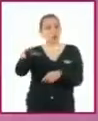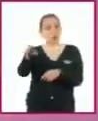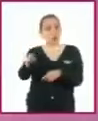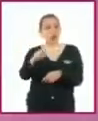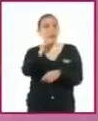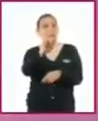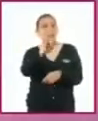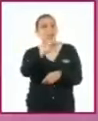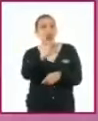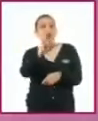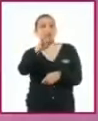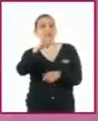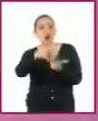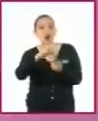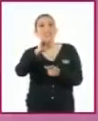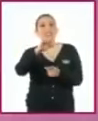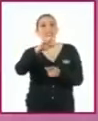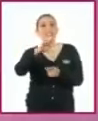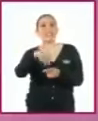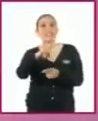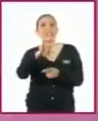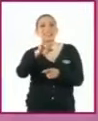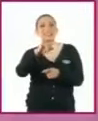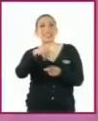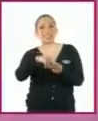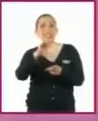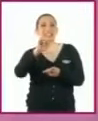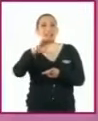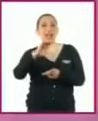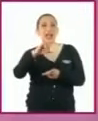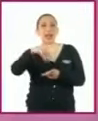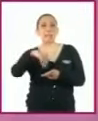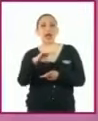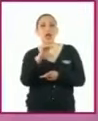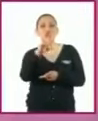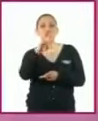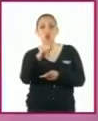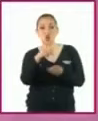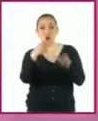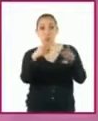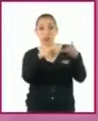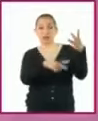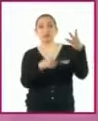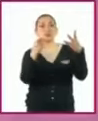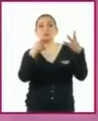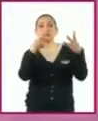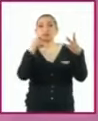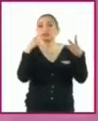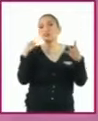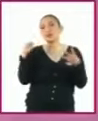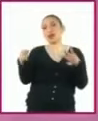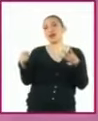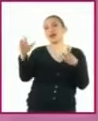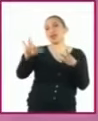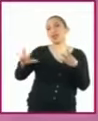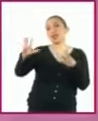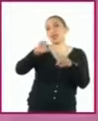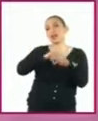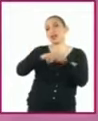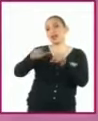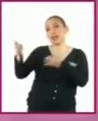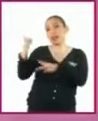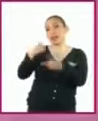el tilingolingo, el siquisirí, el sacamandú. Todos estos nombres se refieren a aspectos particulares